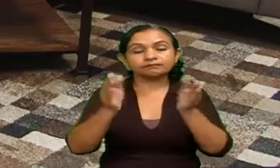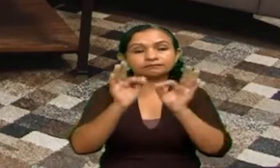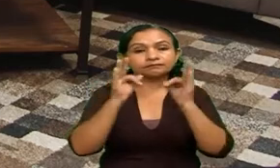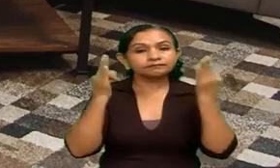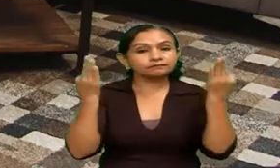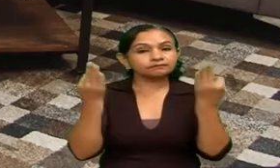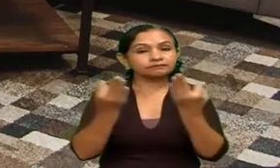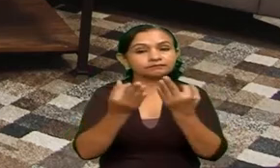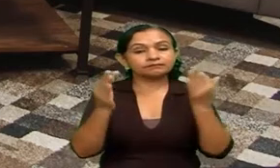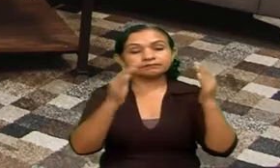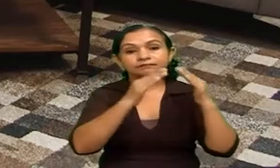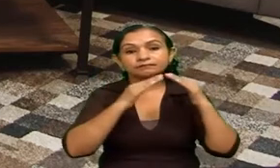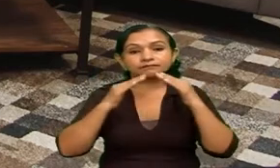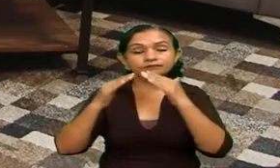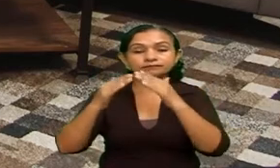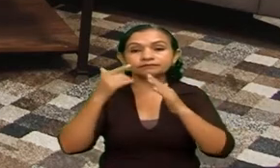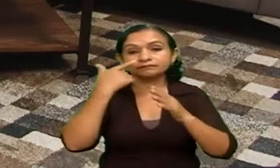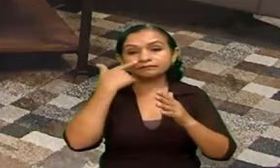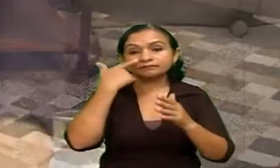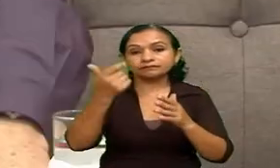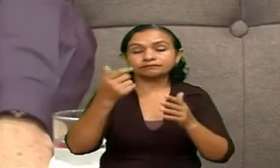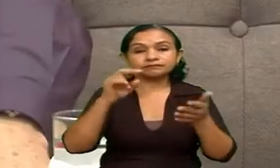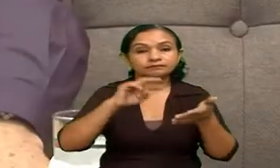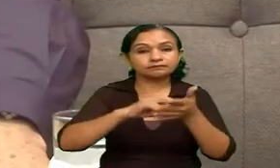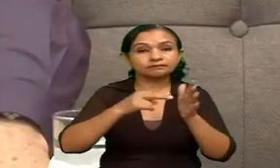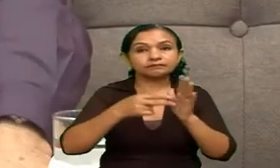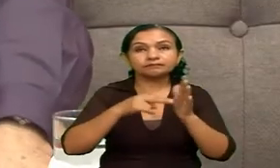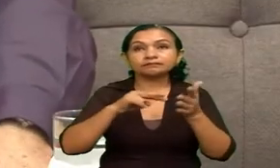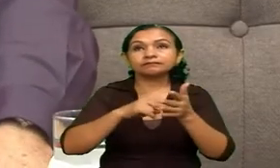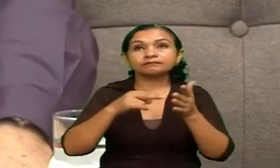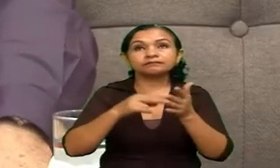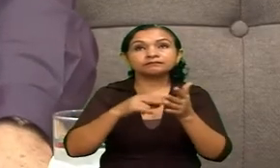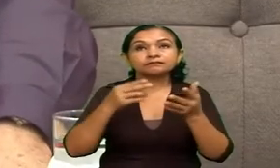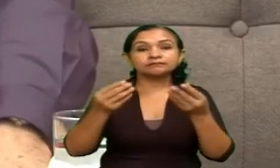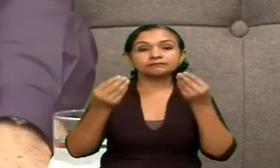las comunidades. Pero conocer un poquito lo que implica, porque es una suma